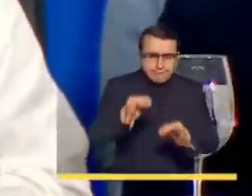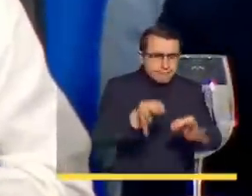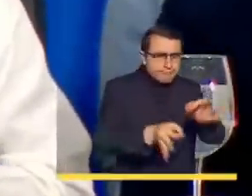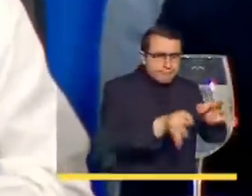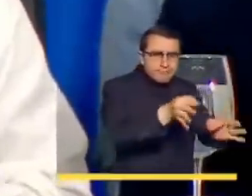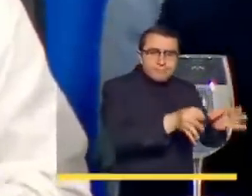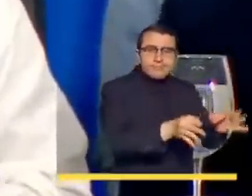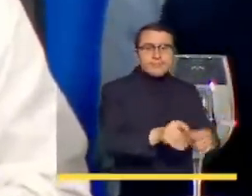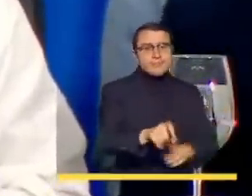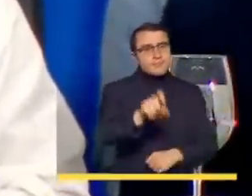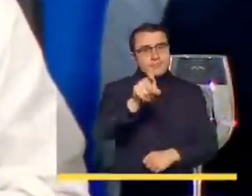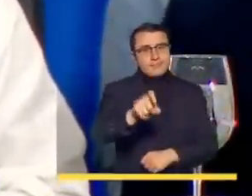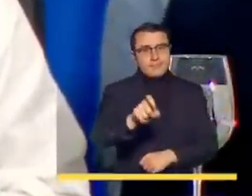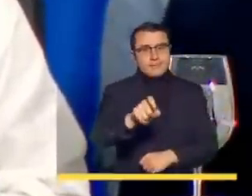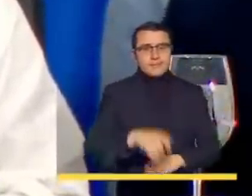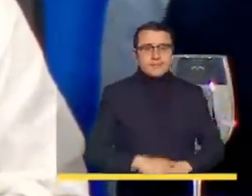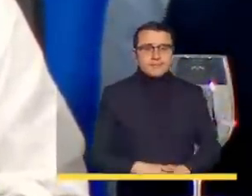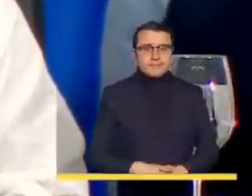Tenemos que